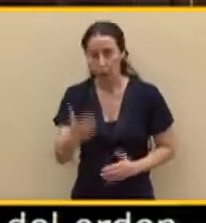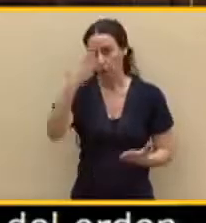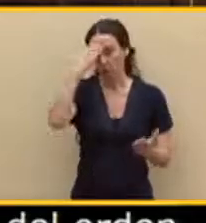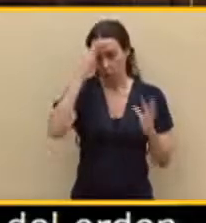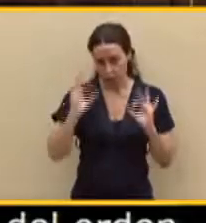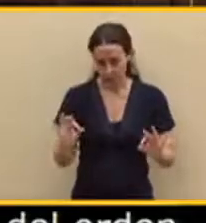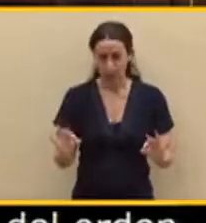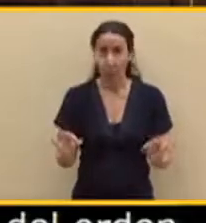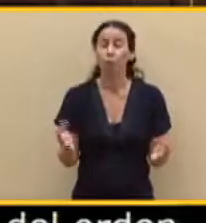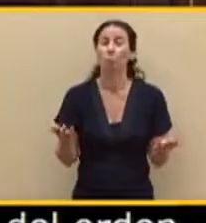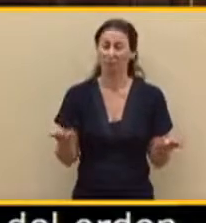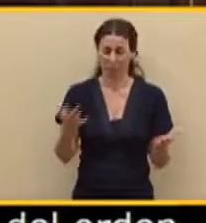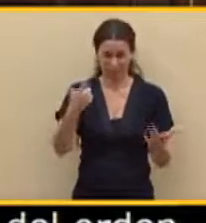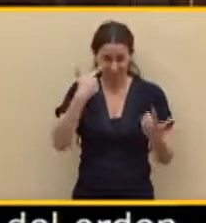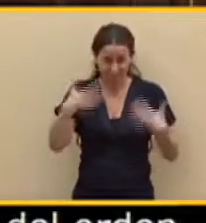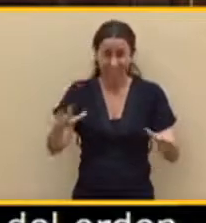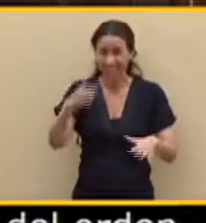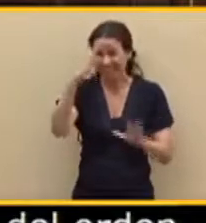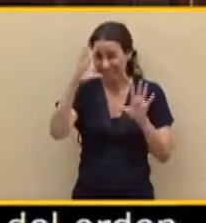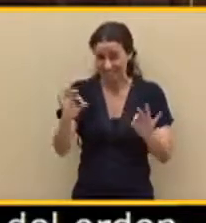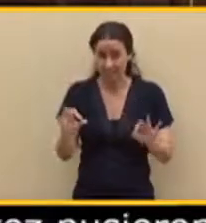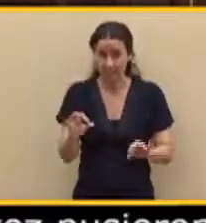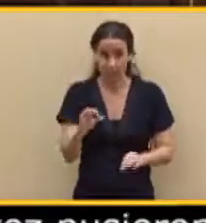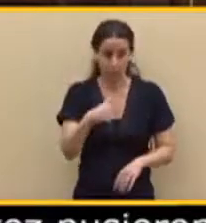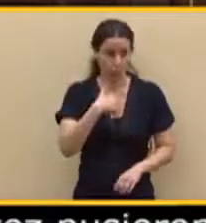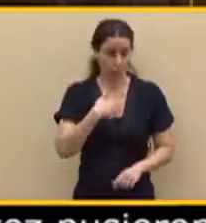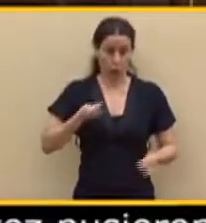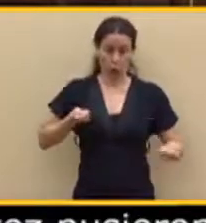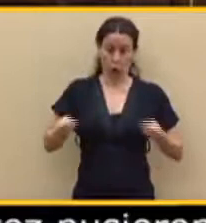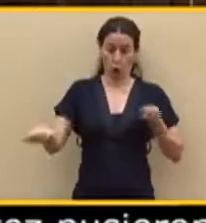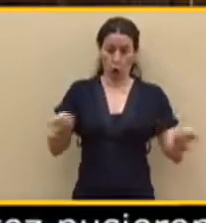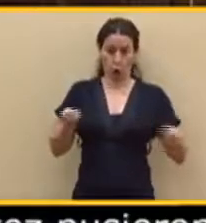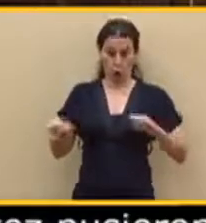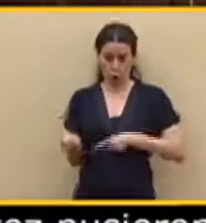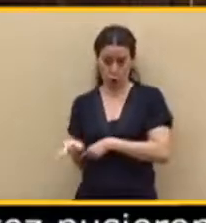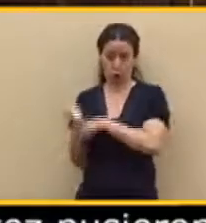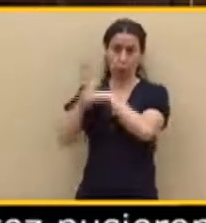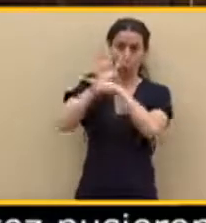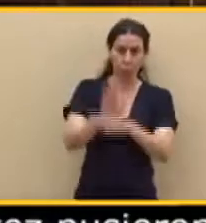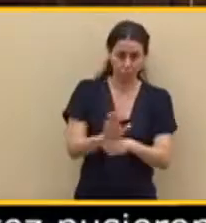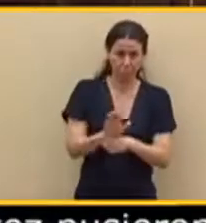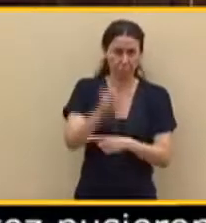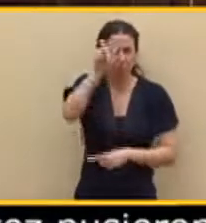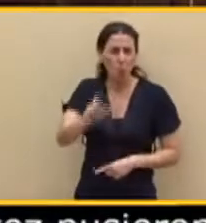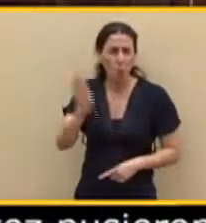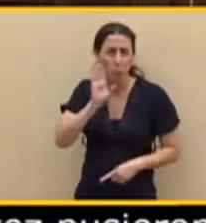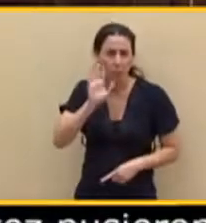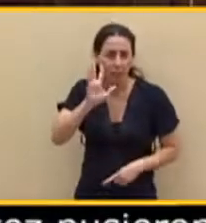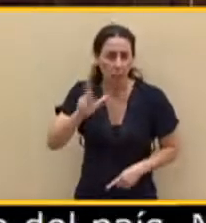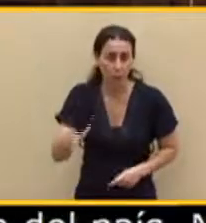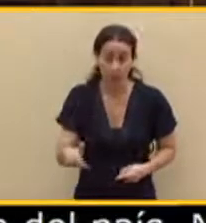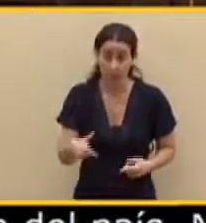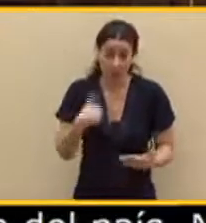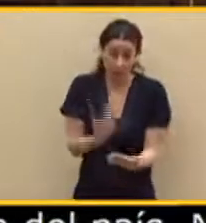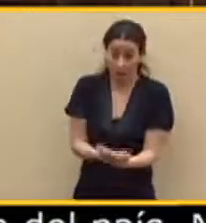qué sensatez, pusieron a un delincuente económico a dirigir la economía del país. No solamente eso, ustedes decían de él que